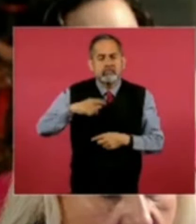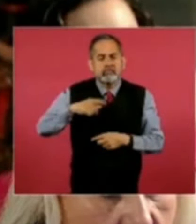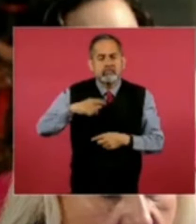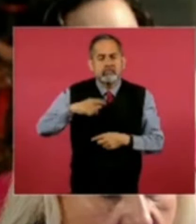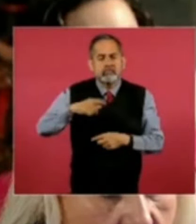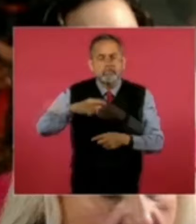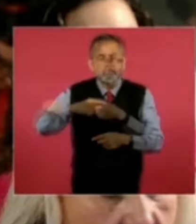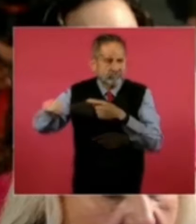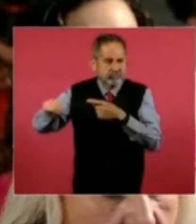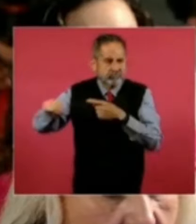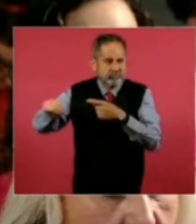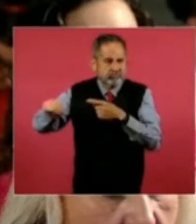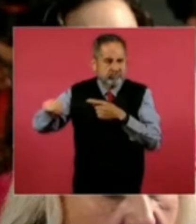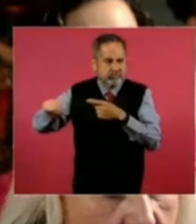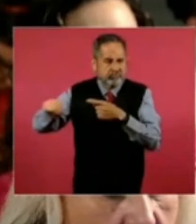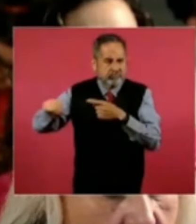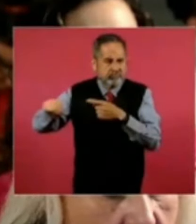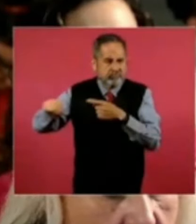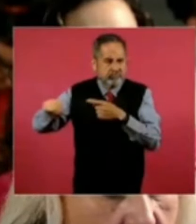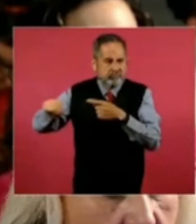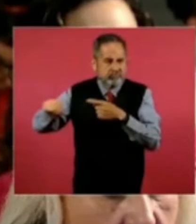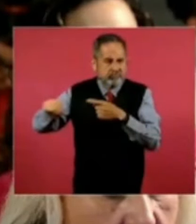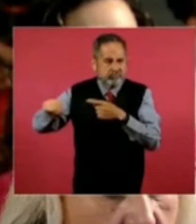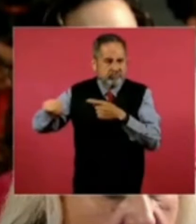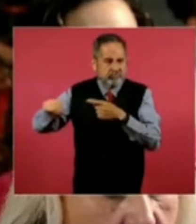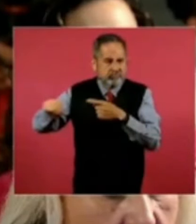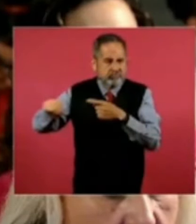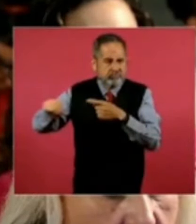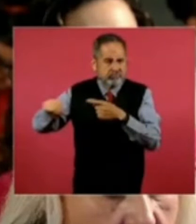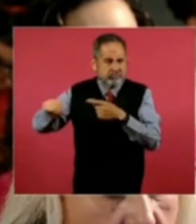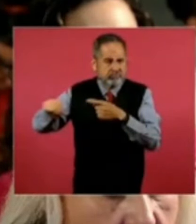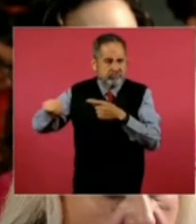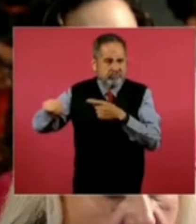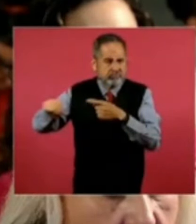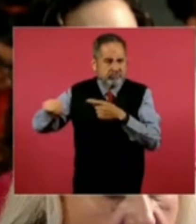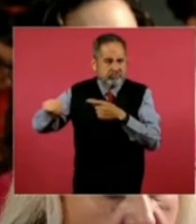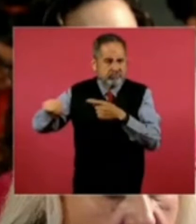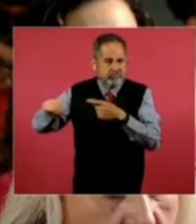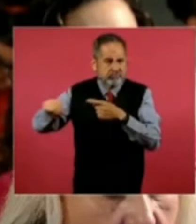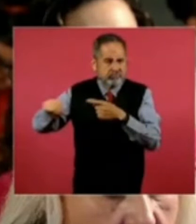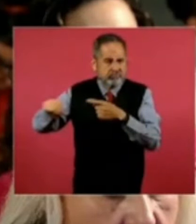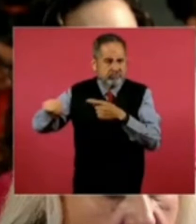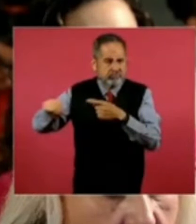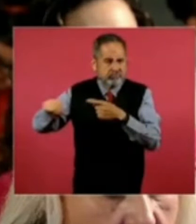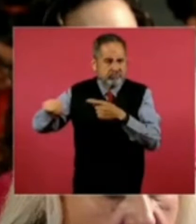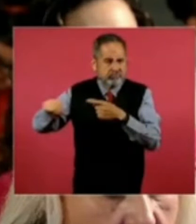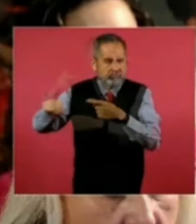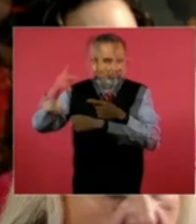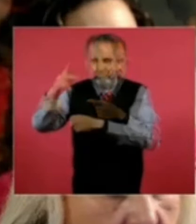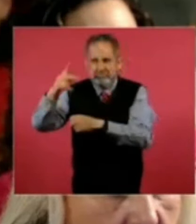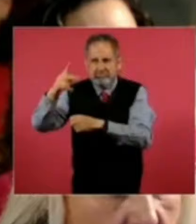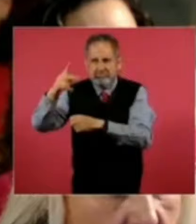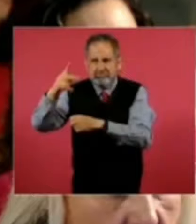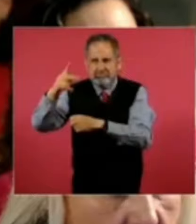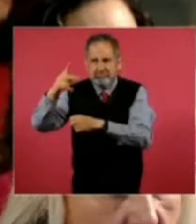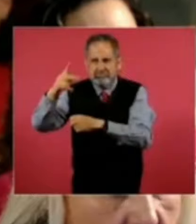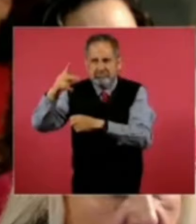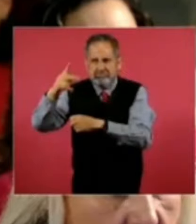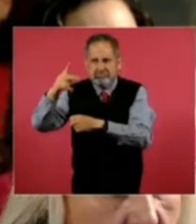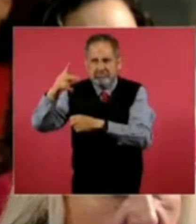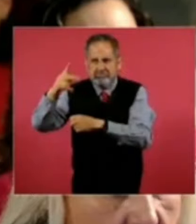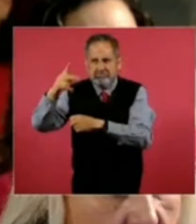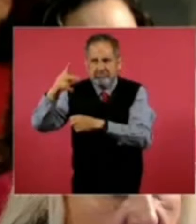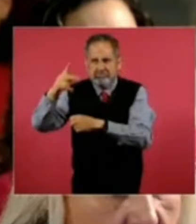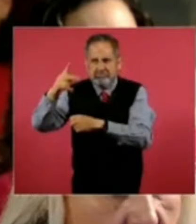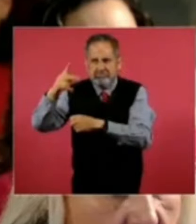comenzó cuestionándole y recriminándole a López Obrador cuántos funcionarios públicos de su sexenio están en la cárcel o en